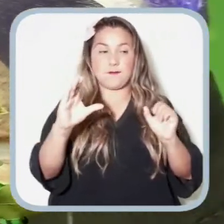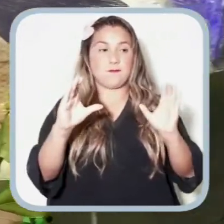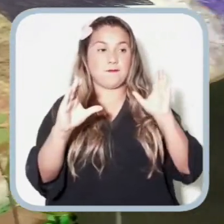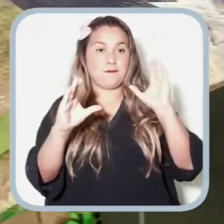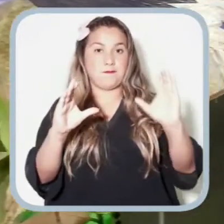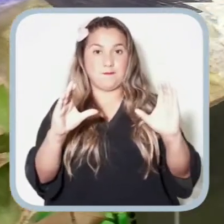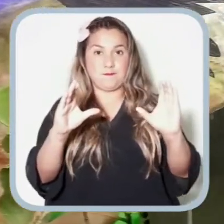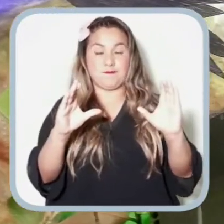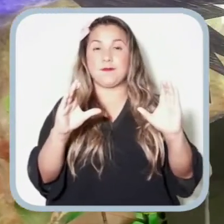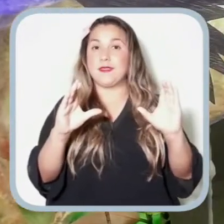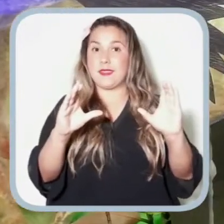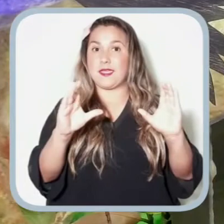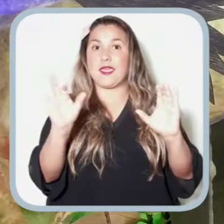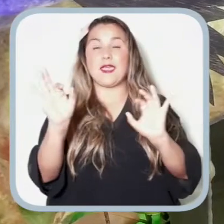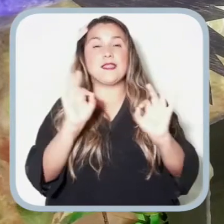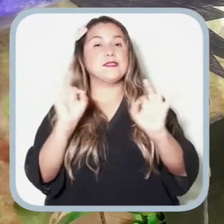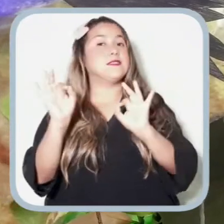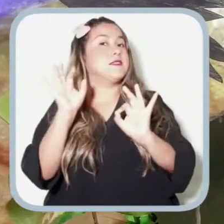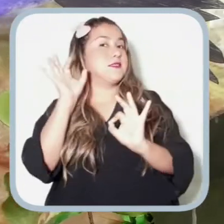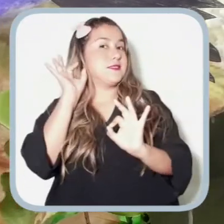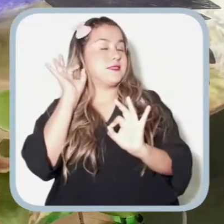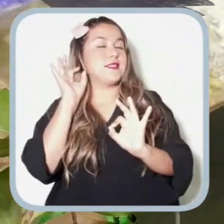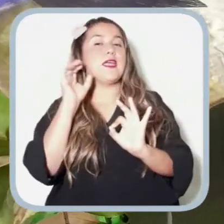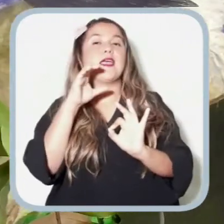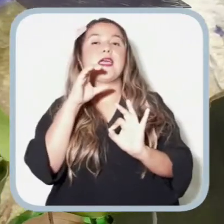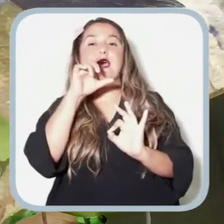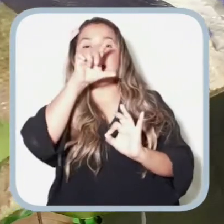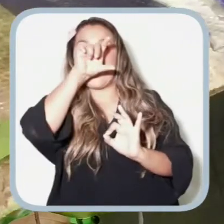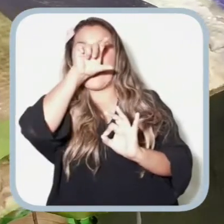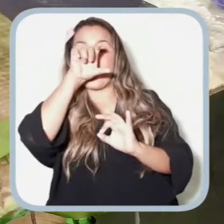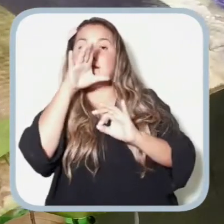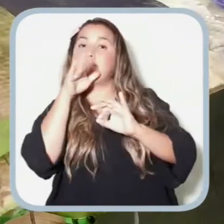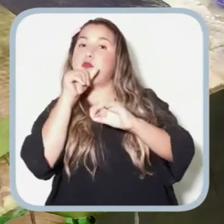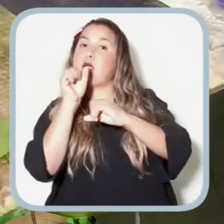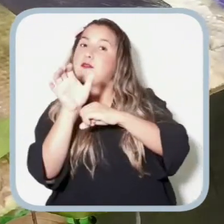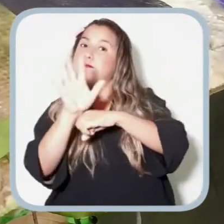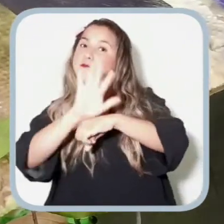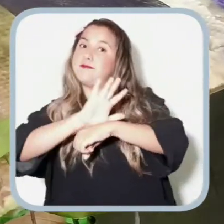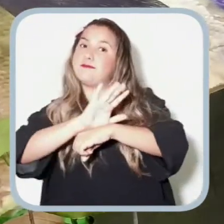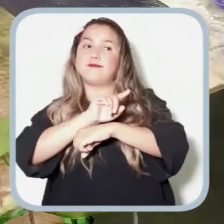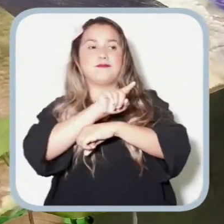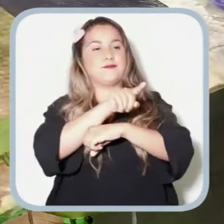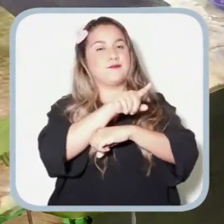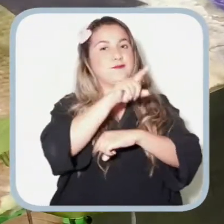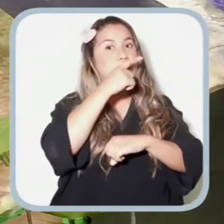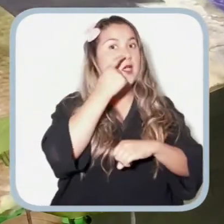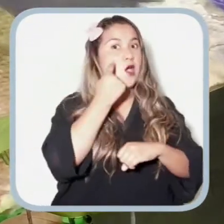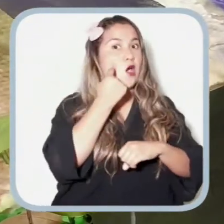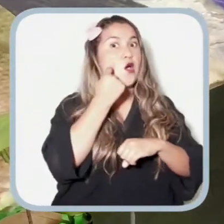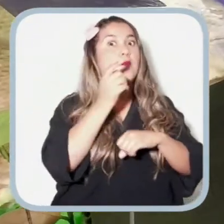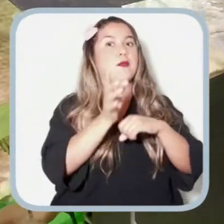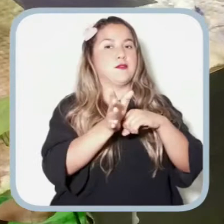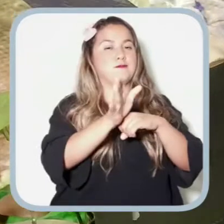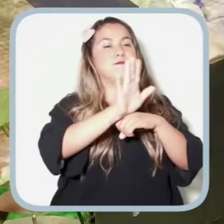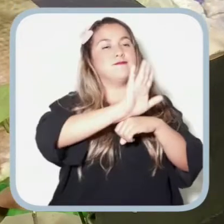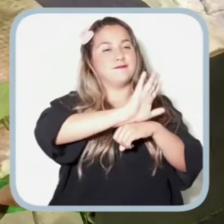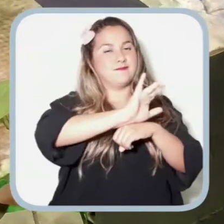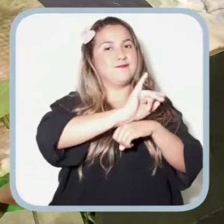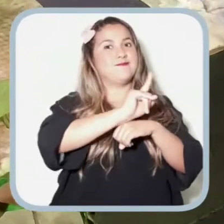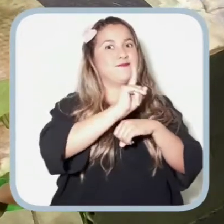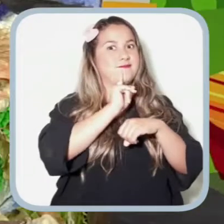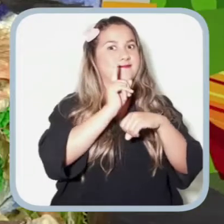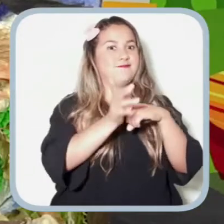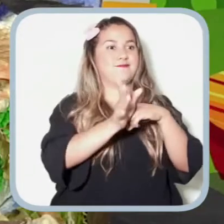aquí está la señora cóndor que no tiene esta cresta y aquí está nuestro señor cóndor que si tiene la cresta y que están ahí